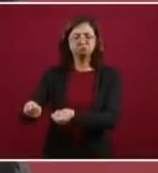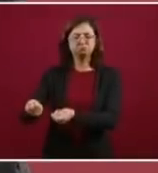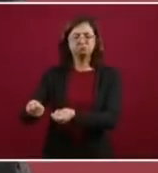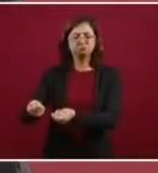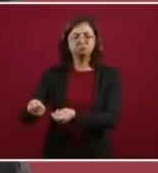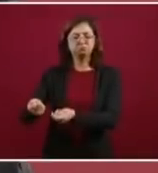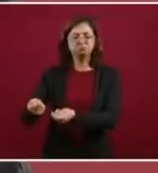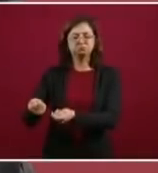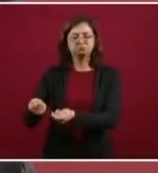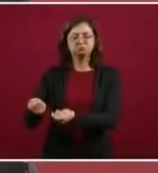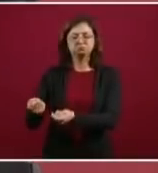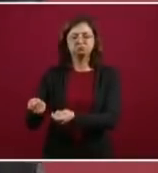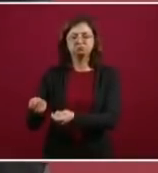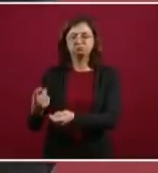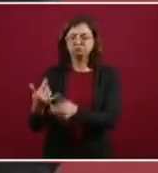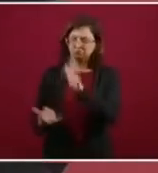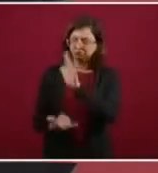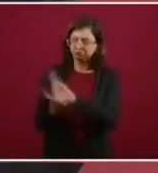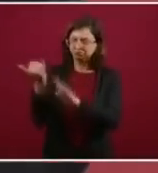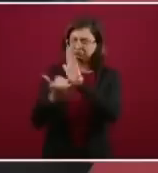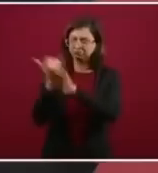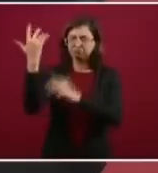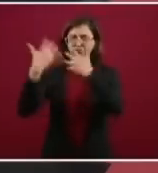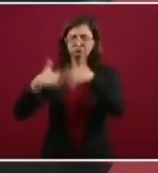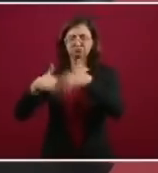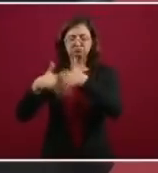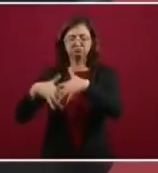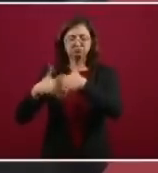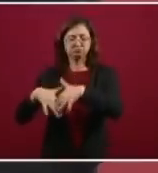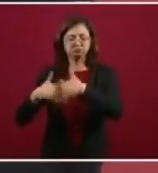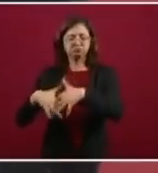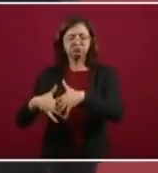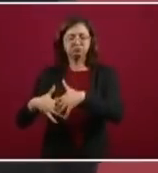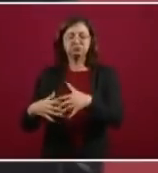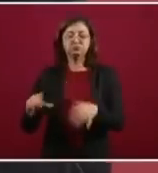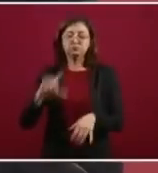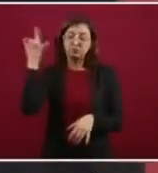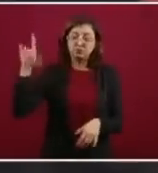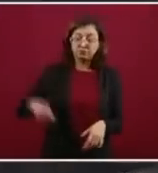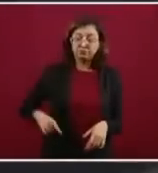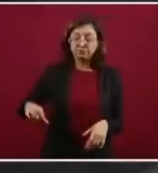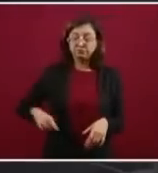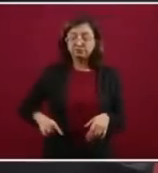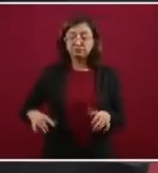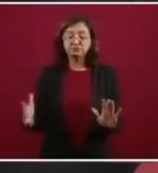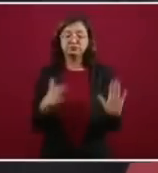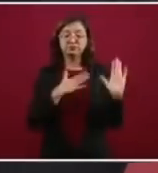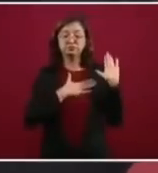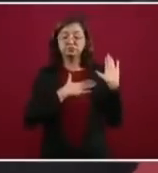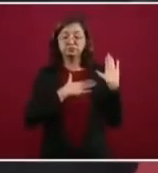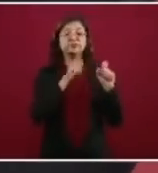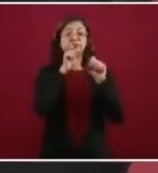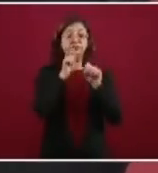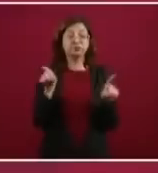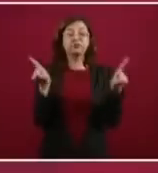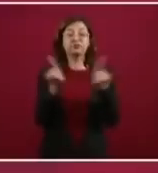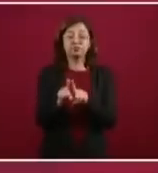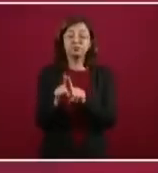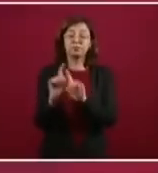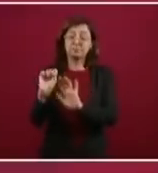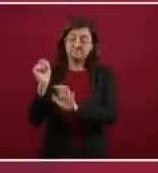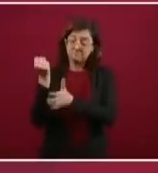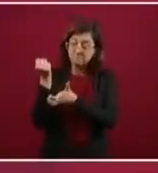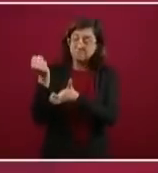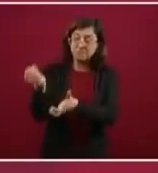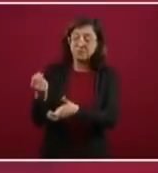para construir la planta y el gobierno se compromete también a